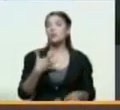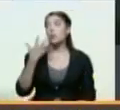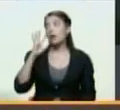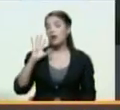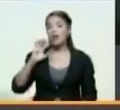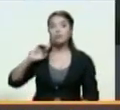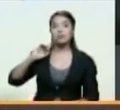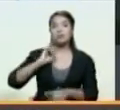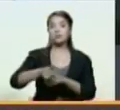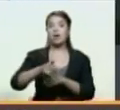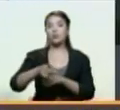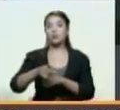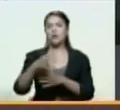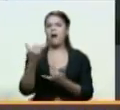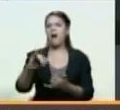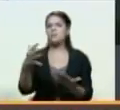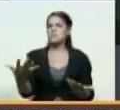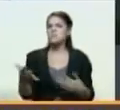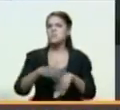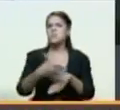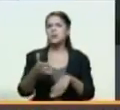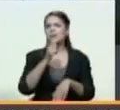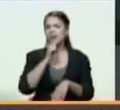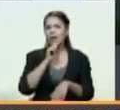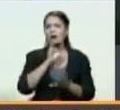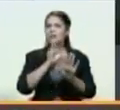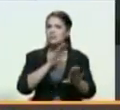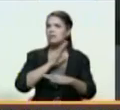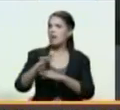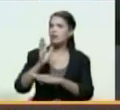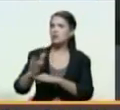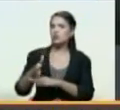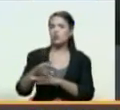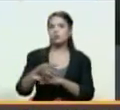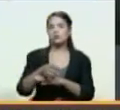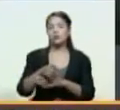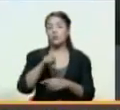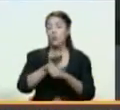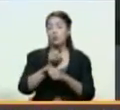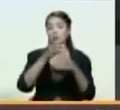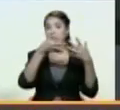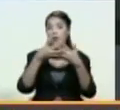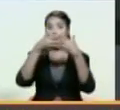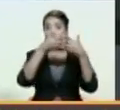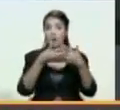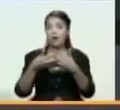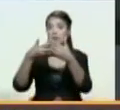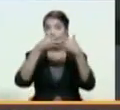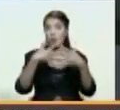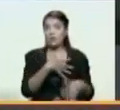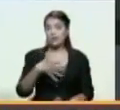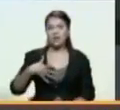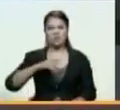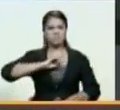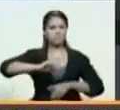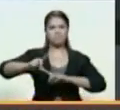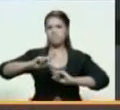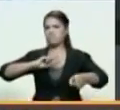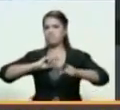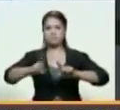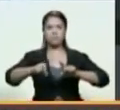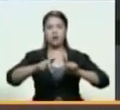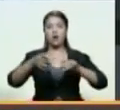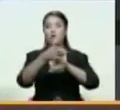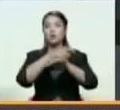dictadura existe por parte de este tipo de sanciones unilaterales a los Estados Unidos y que Estados Unidos quiere ser el autoritario y gobernar